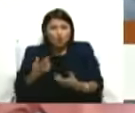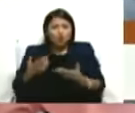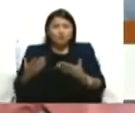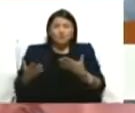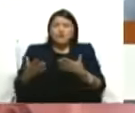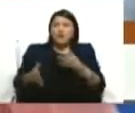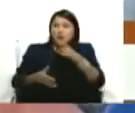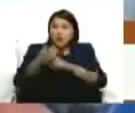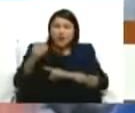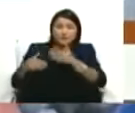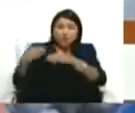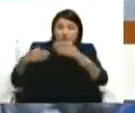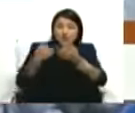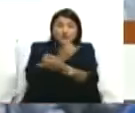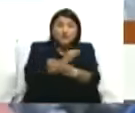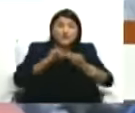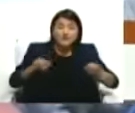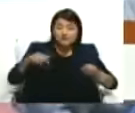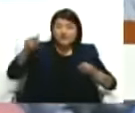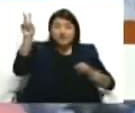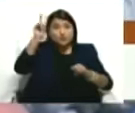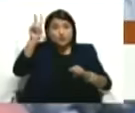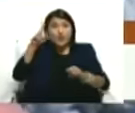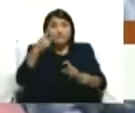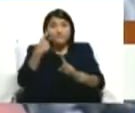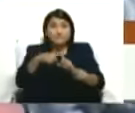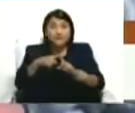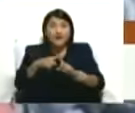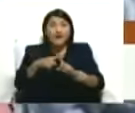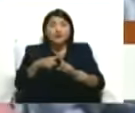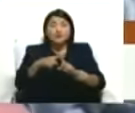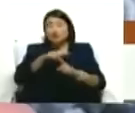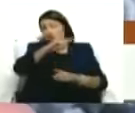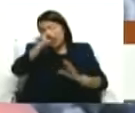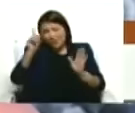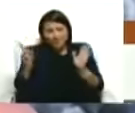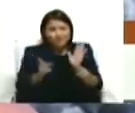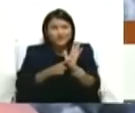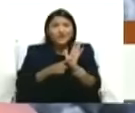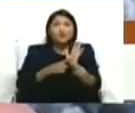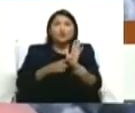independencia, no solamente la de Venezuela, sino de la patria grande también.